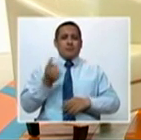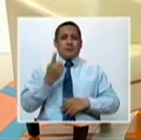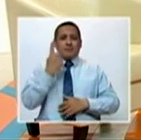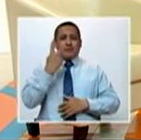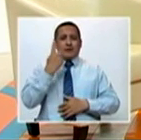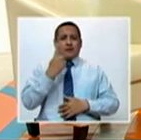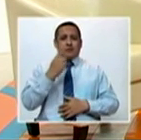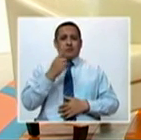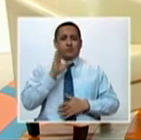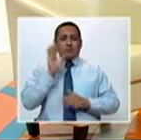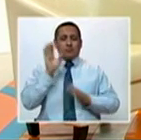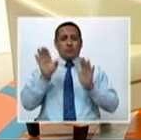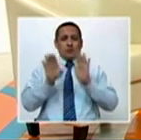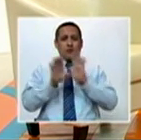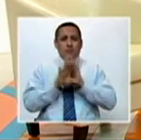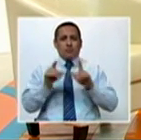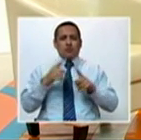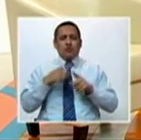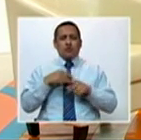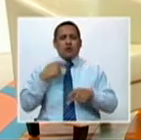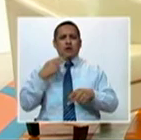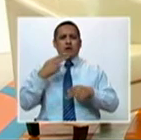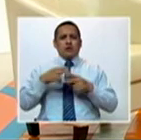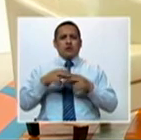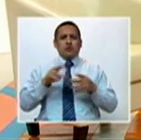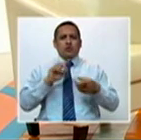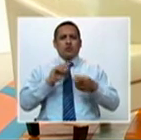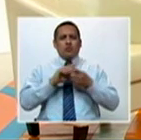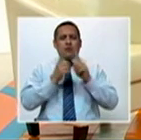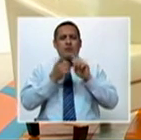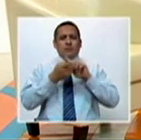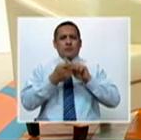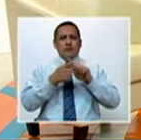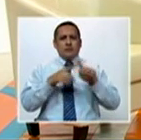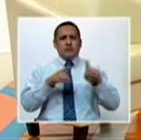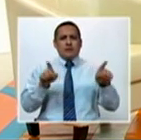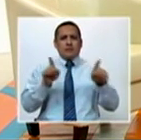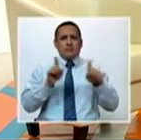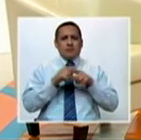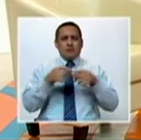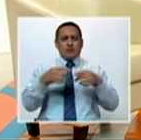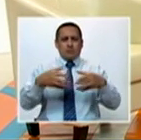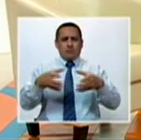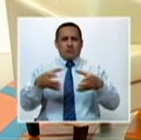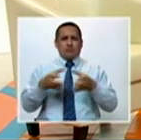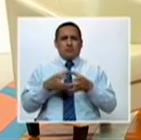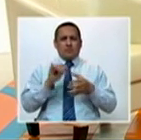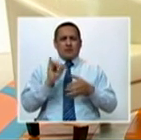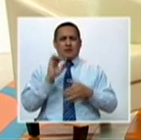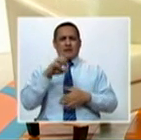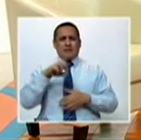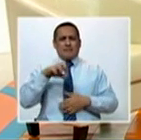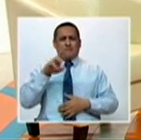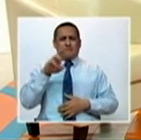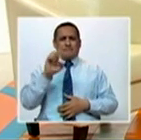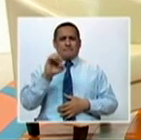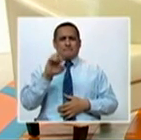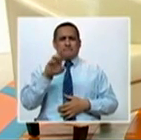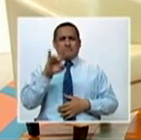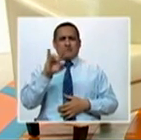principio de non reformatio impeius, que significa